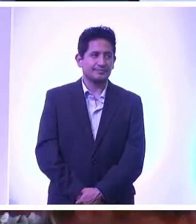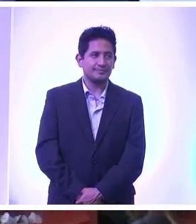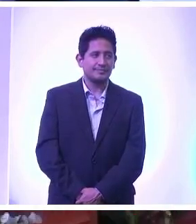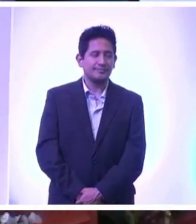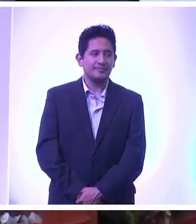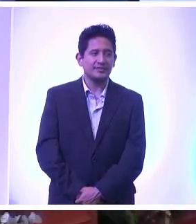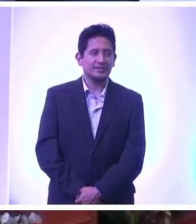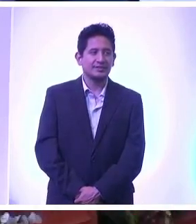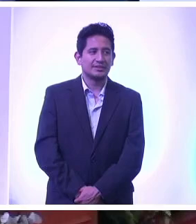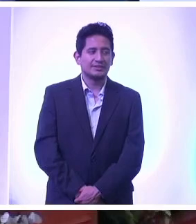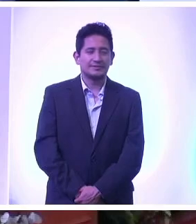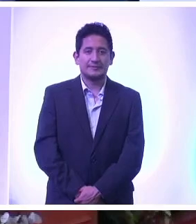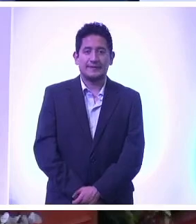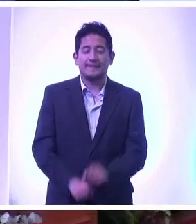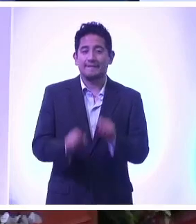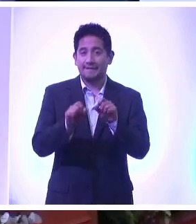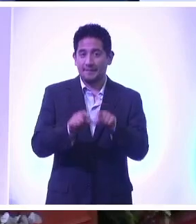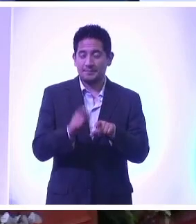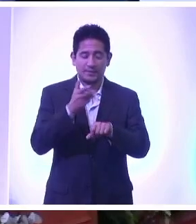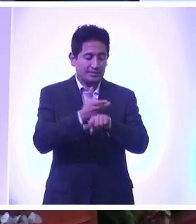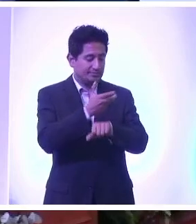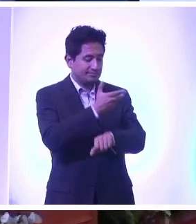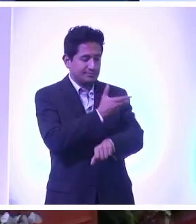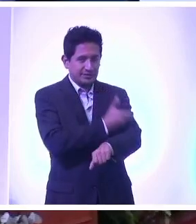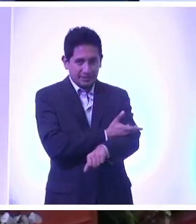Díaz también nos acompaña